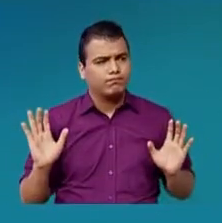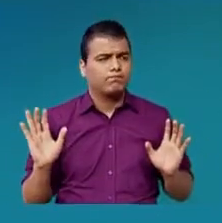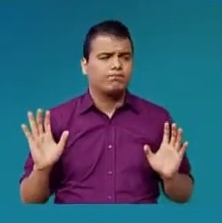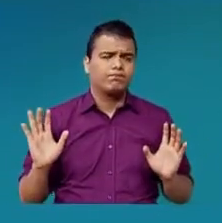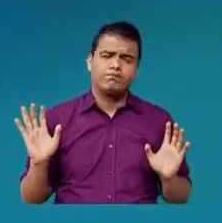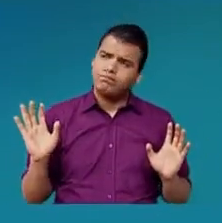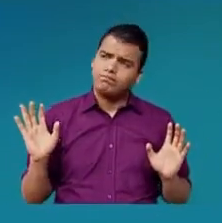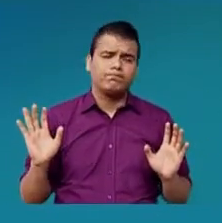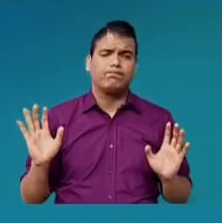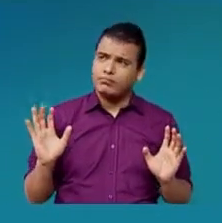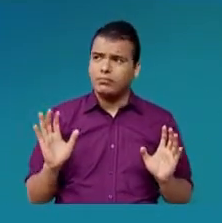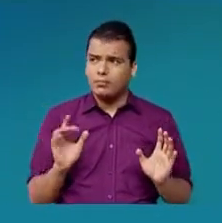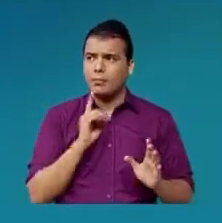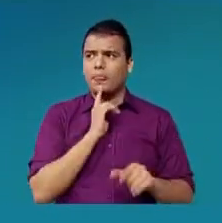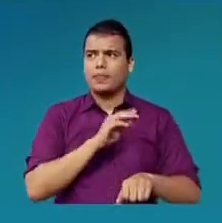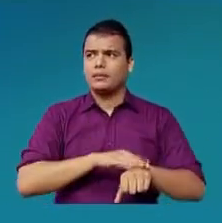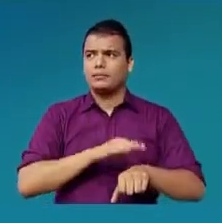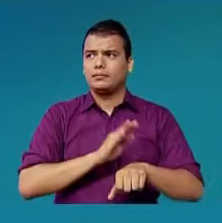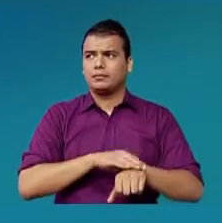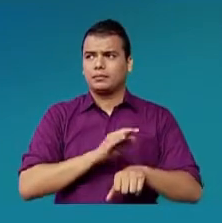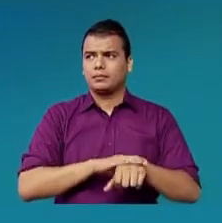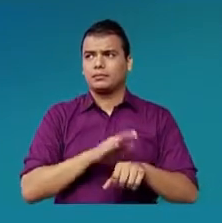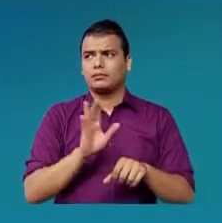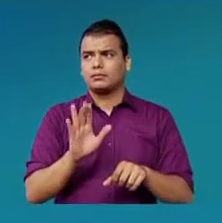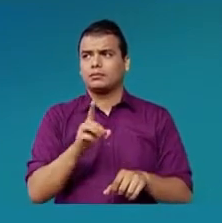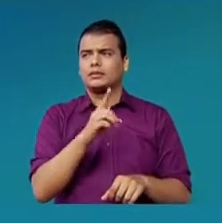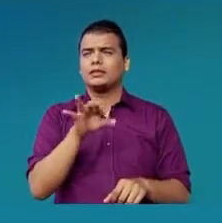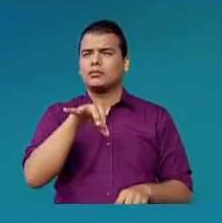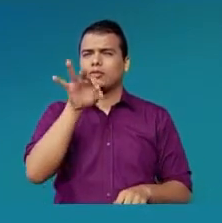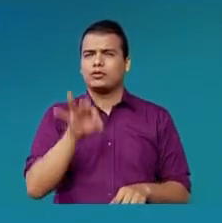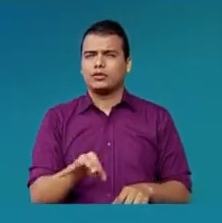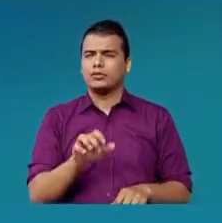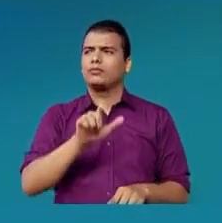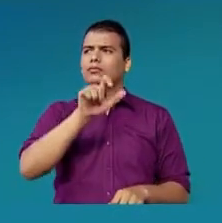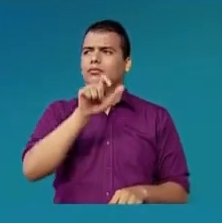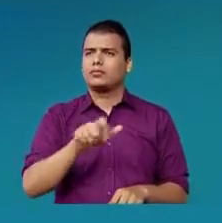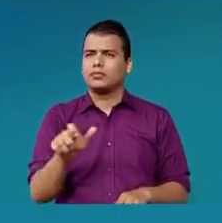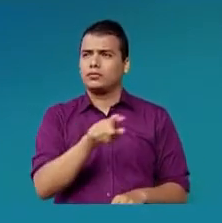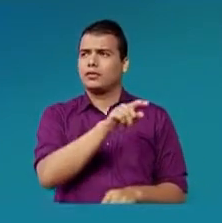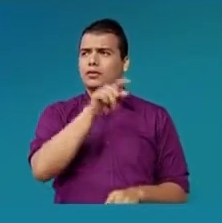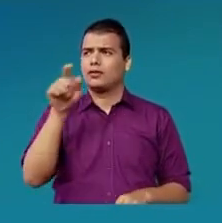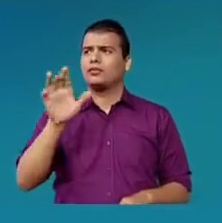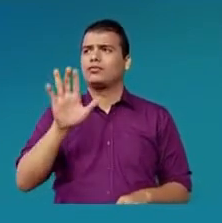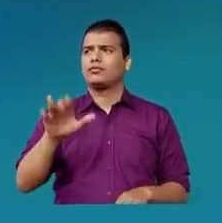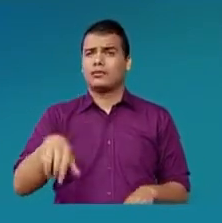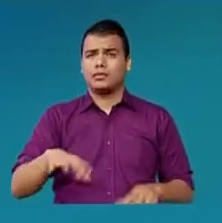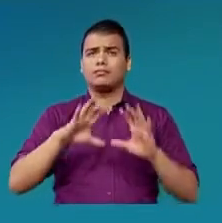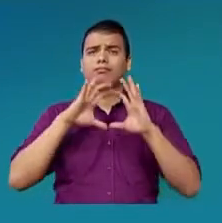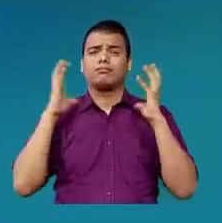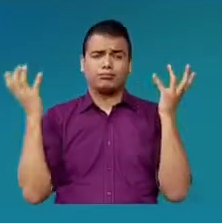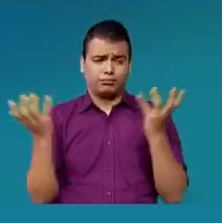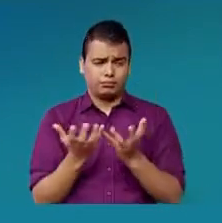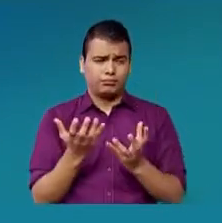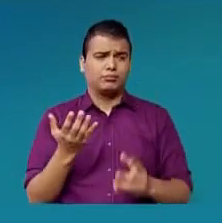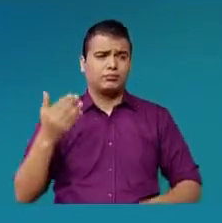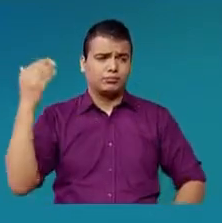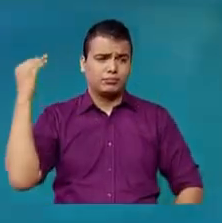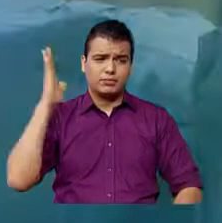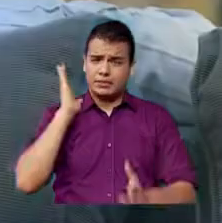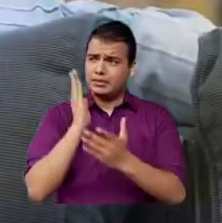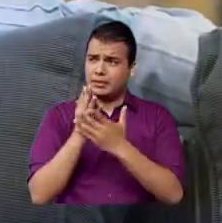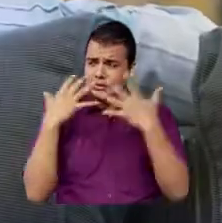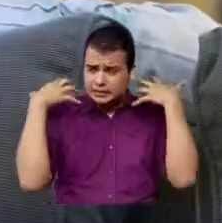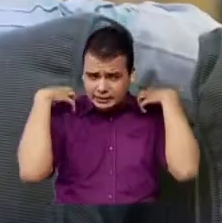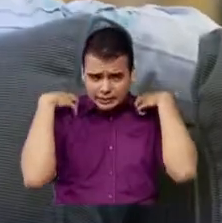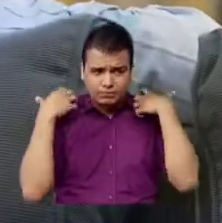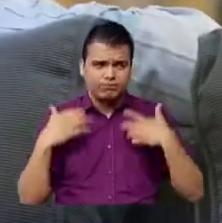algún momento, como lo dices tú, yo pienso que el 100% de los seres humanos en este planeta hemos experimentado estrés, entonces a veces uno